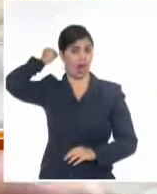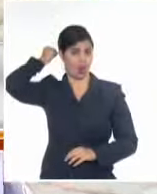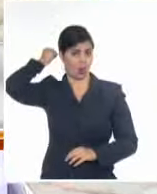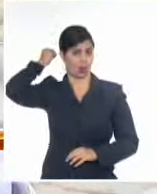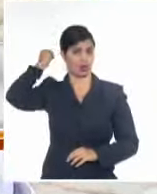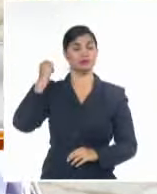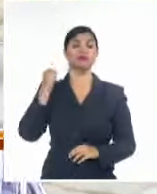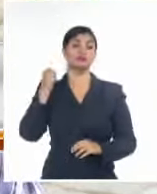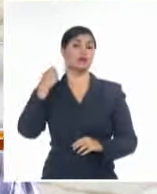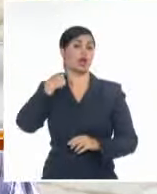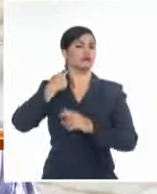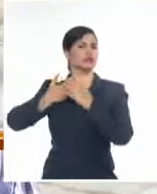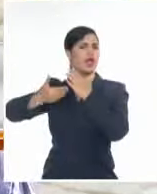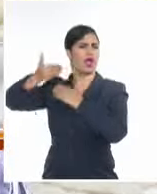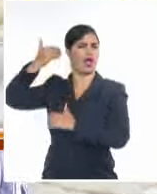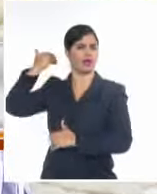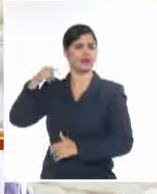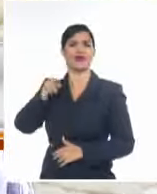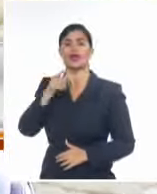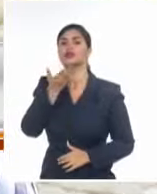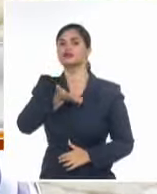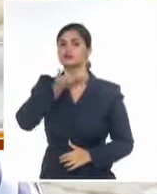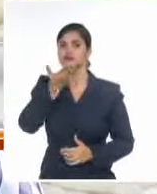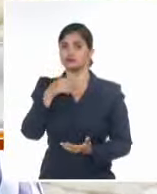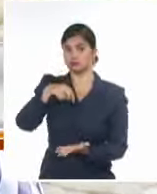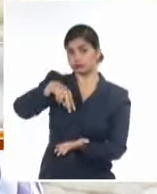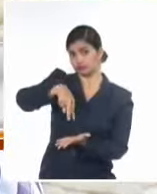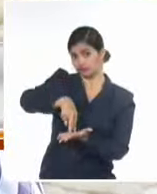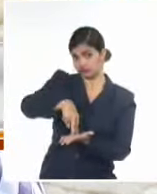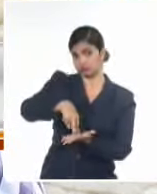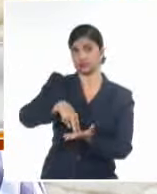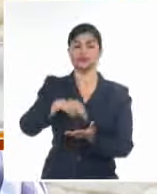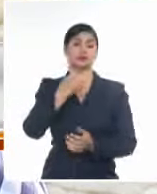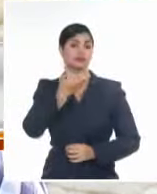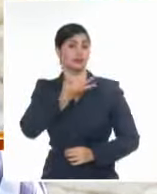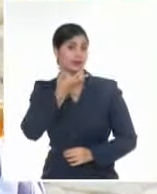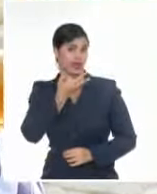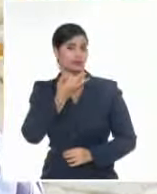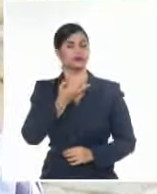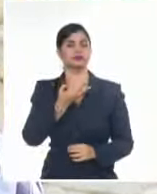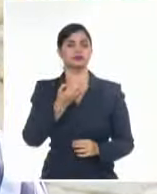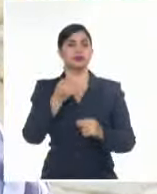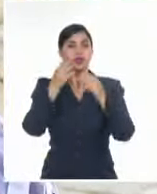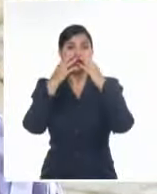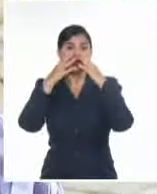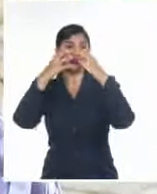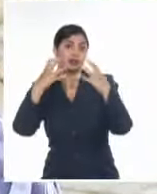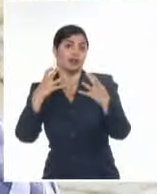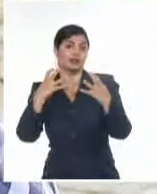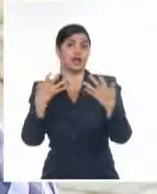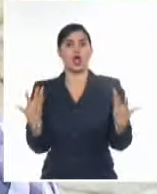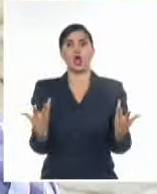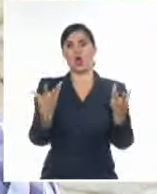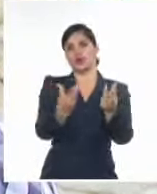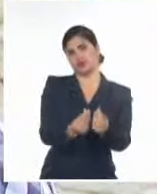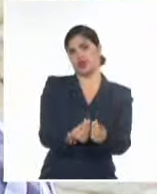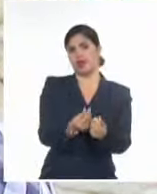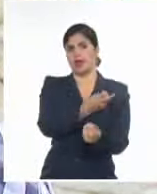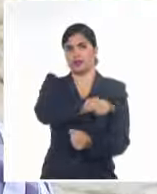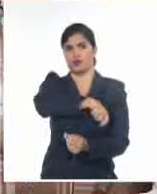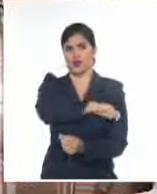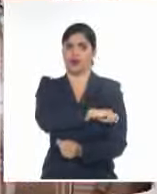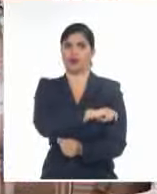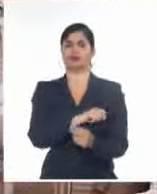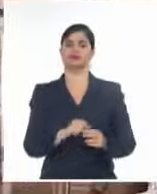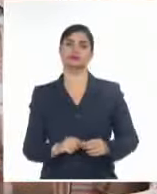enfatiza con fuerza y razón la importancia que tiene la unidad